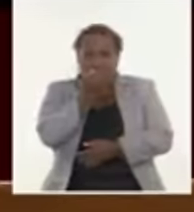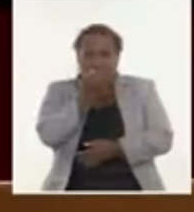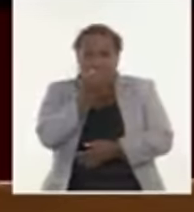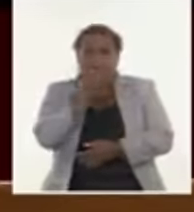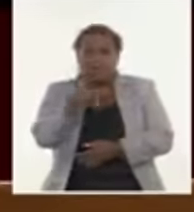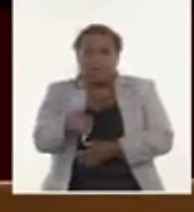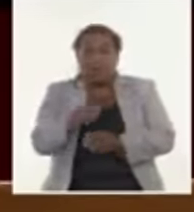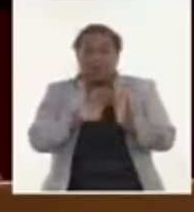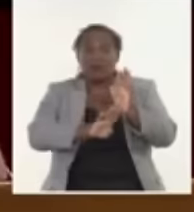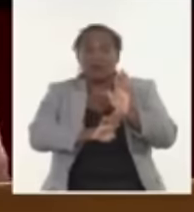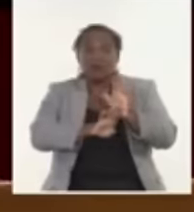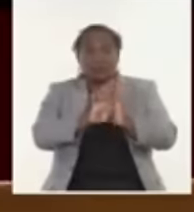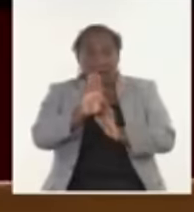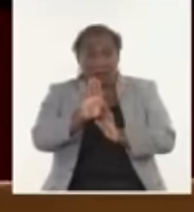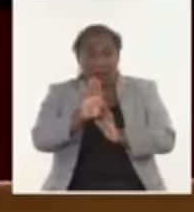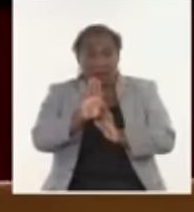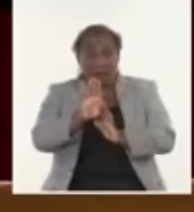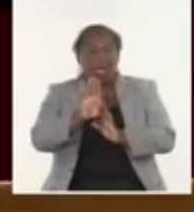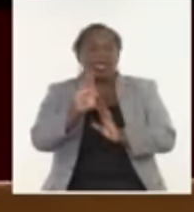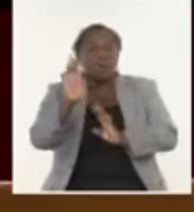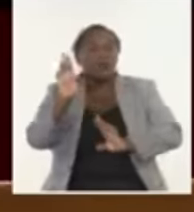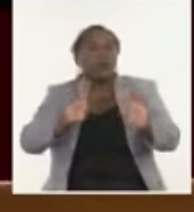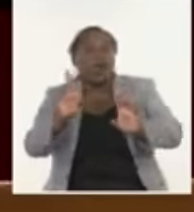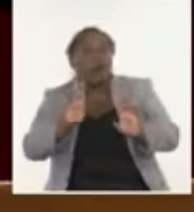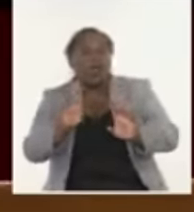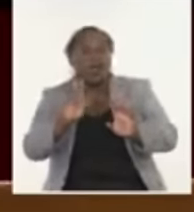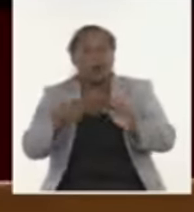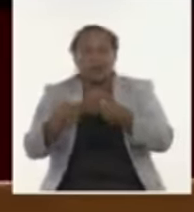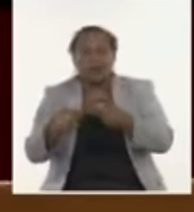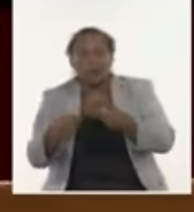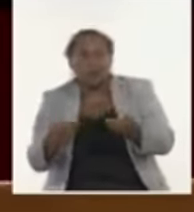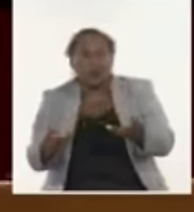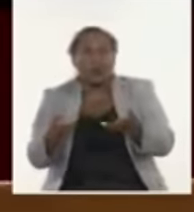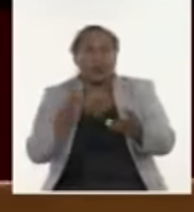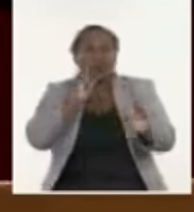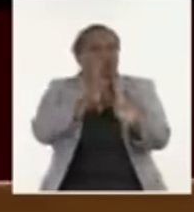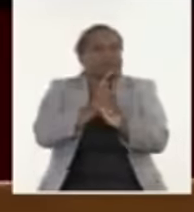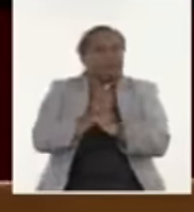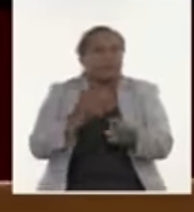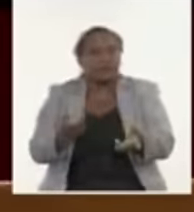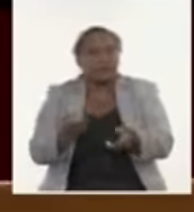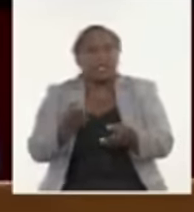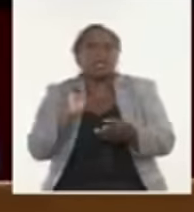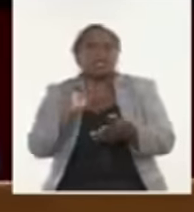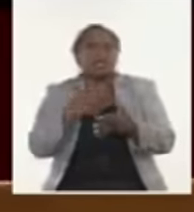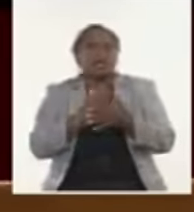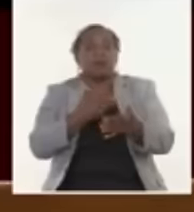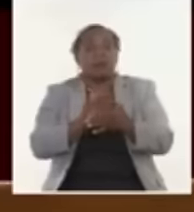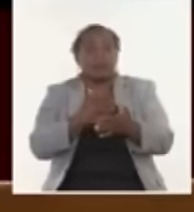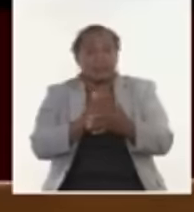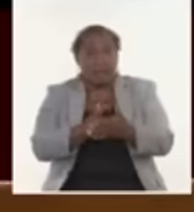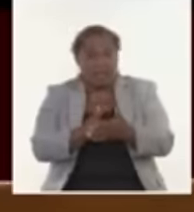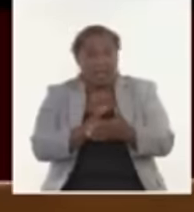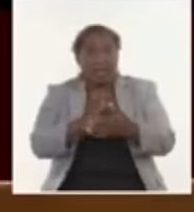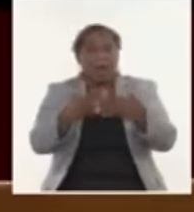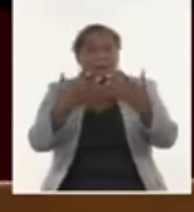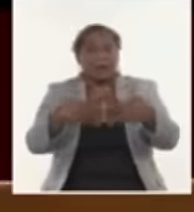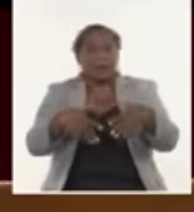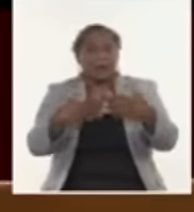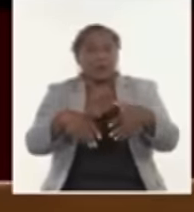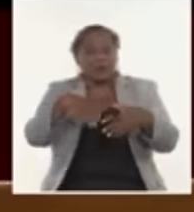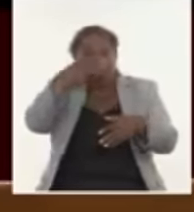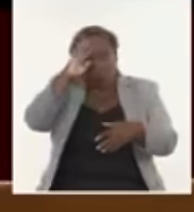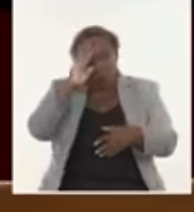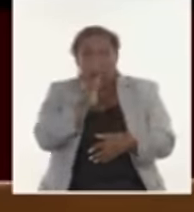avanzado, por lo menos en las negociaciones y concertaciones con varias empresas para producir en Cuba